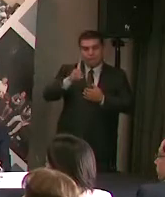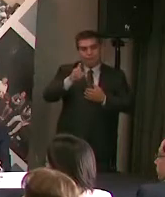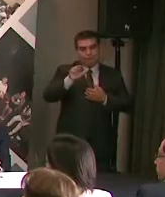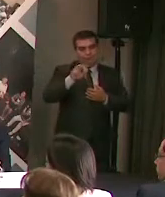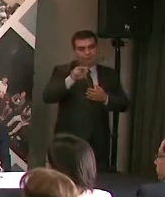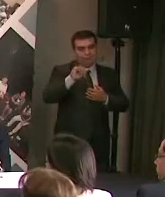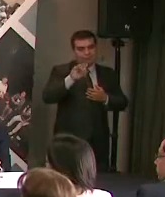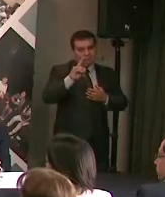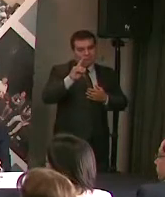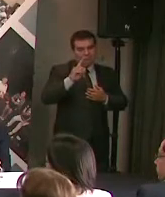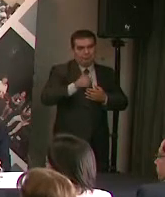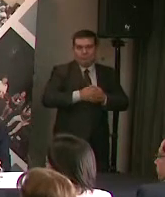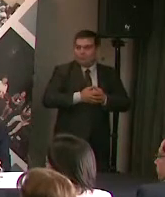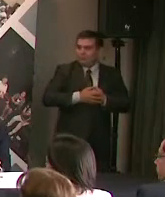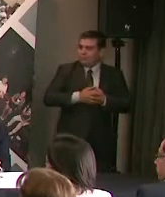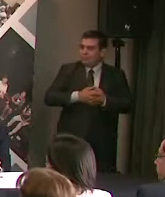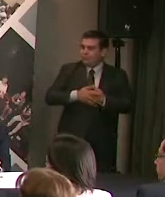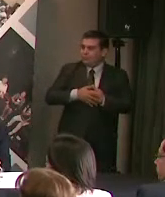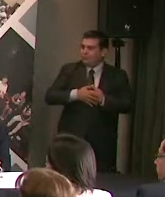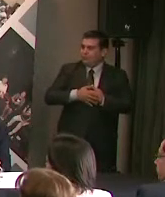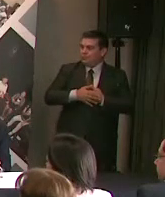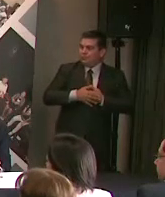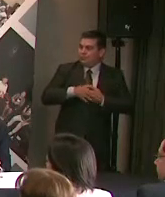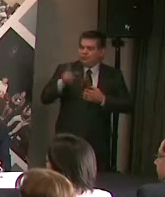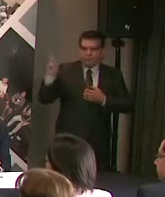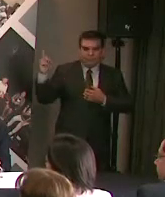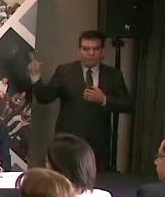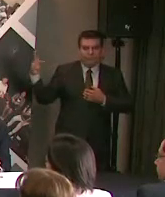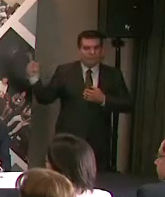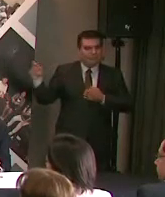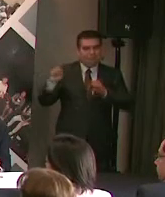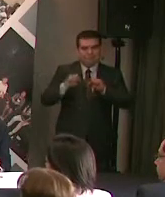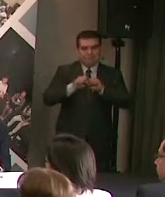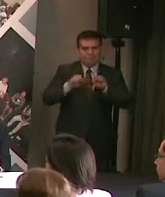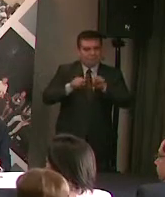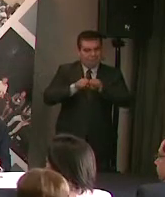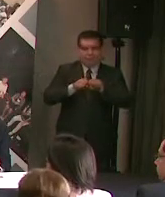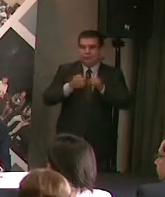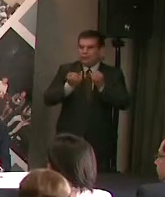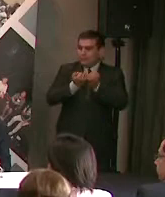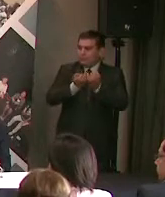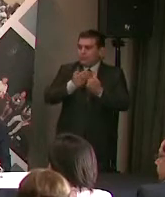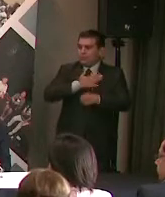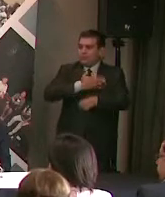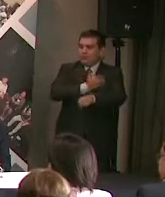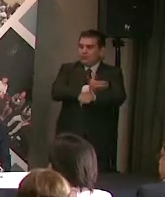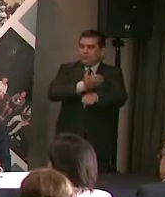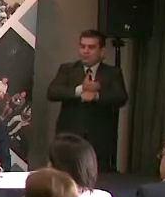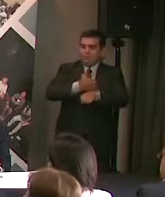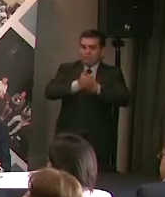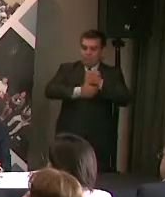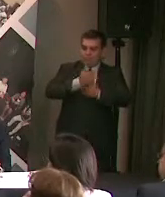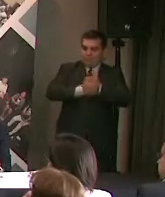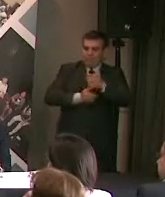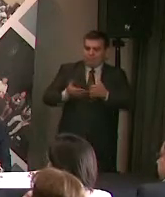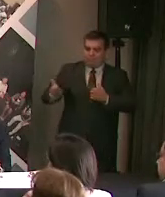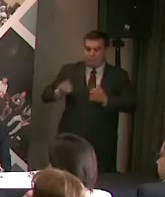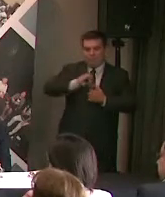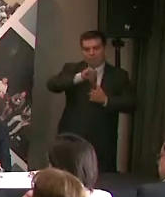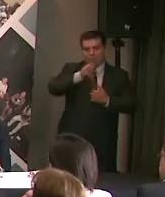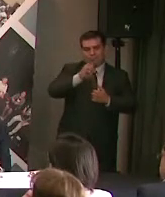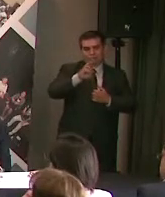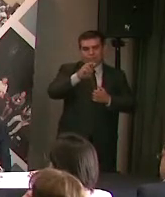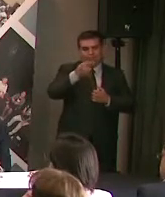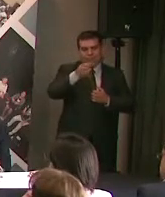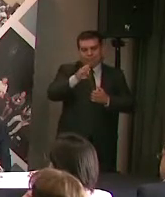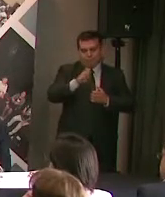García Ortiz, también de la misma sala, y a mi compañero de carrera, que me da muchísimo gusto encontrarme aquí el día de hoy, Jorge Emilio